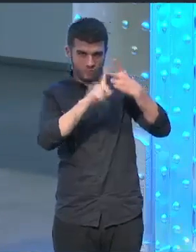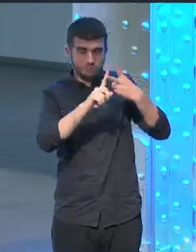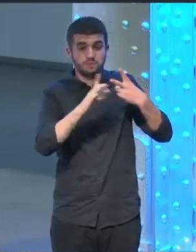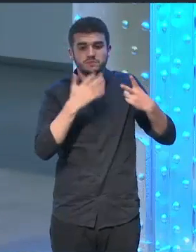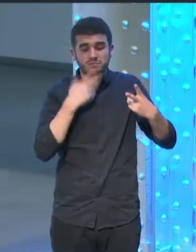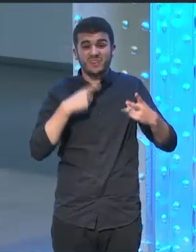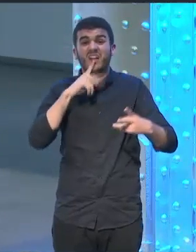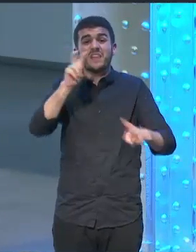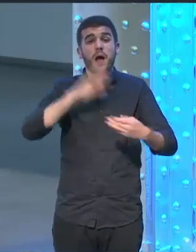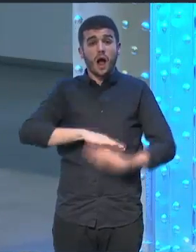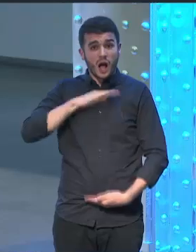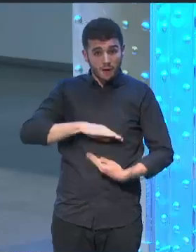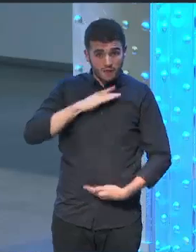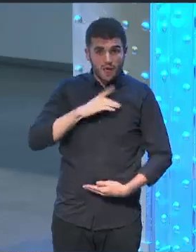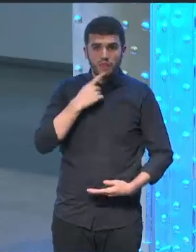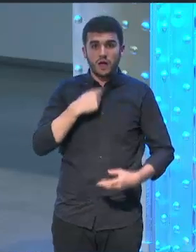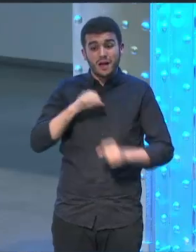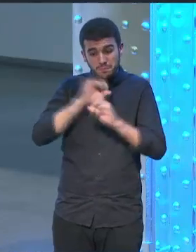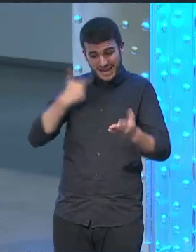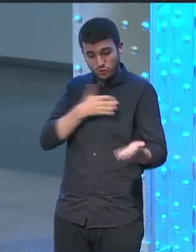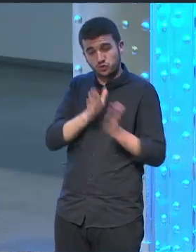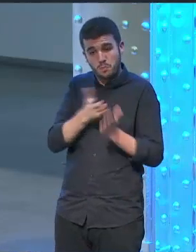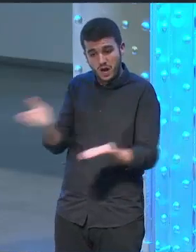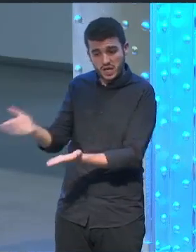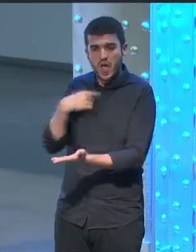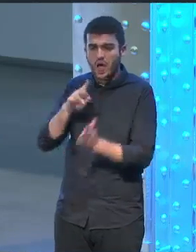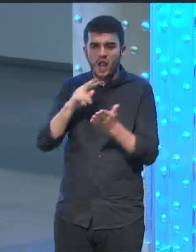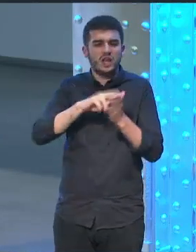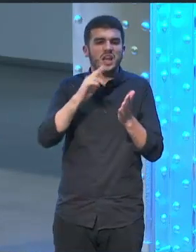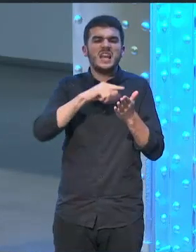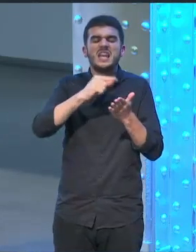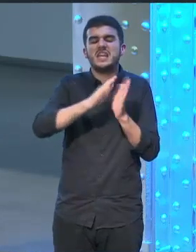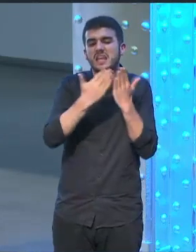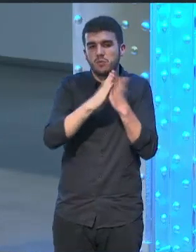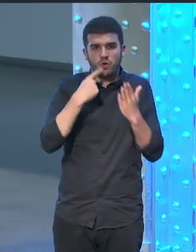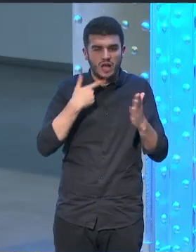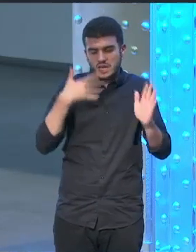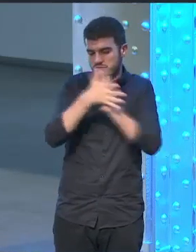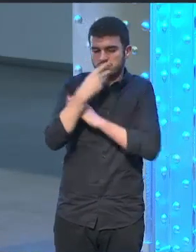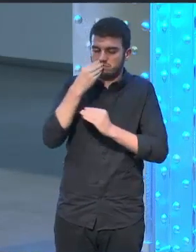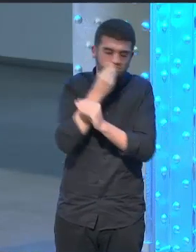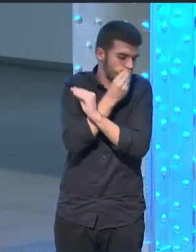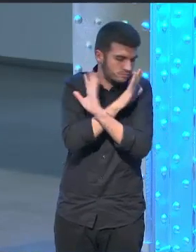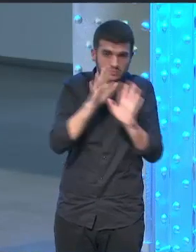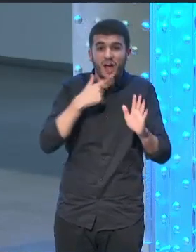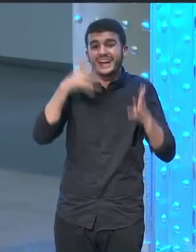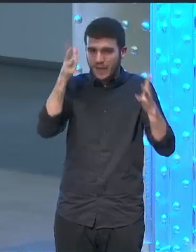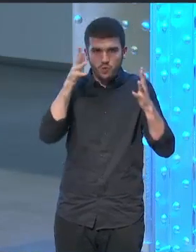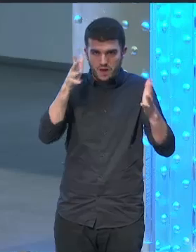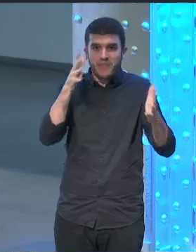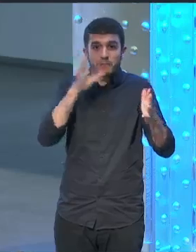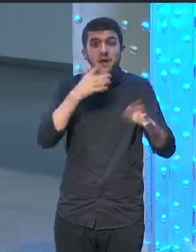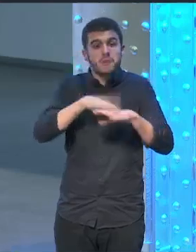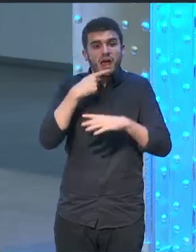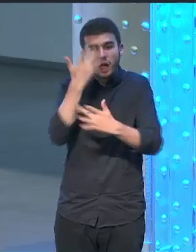capacidad. Seguramente Milagros lo expone francamente bien en el libro, que es muy recomendable que lo lean, sobre todo para